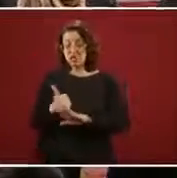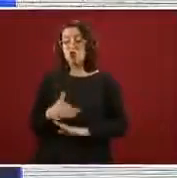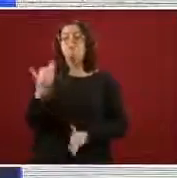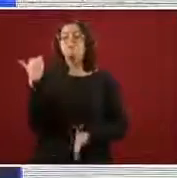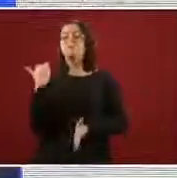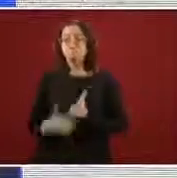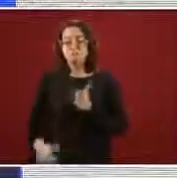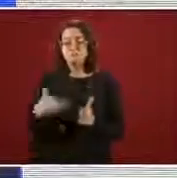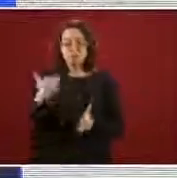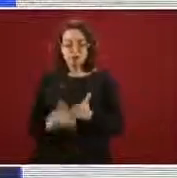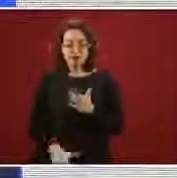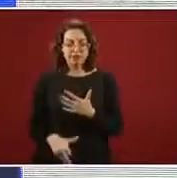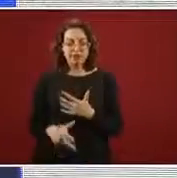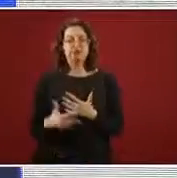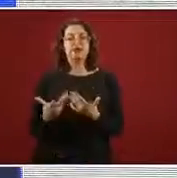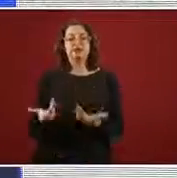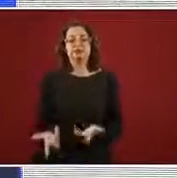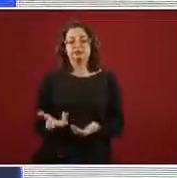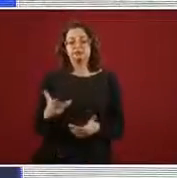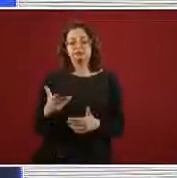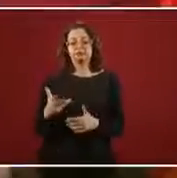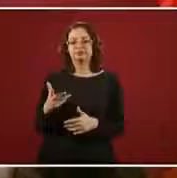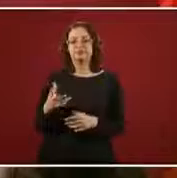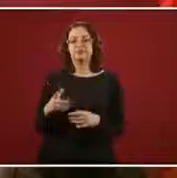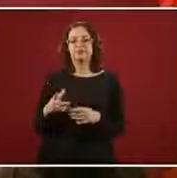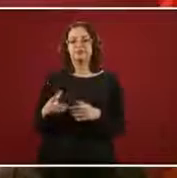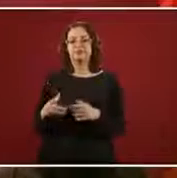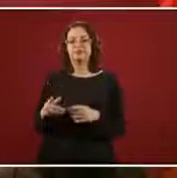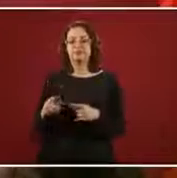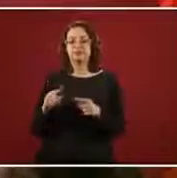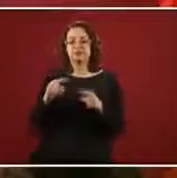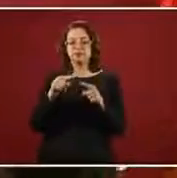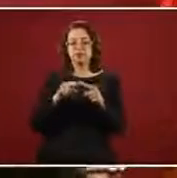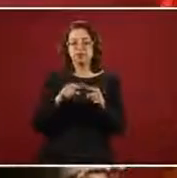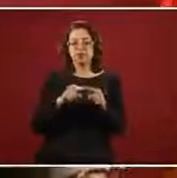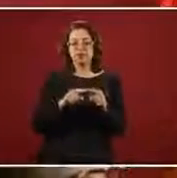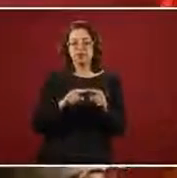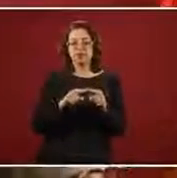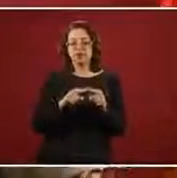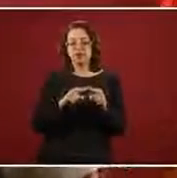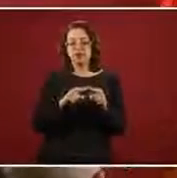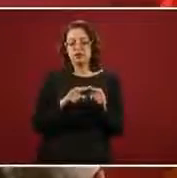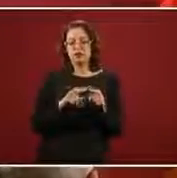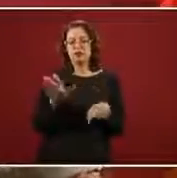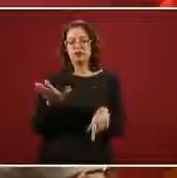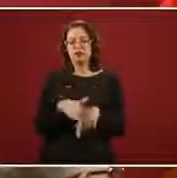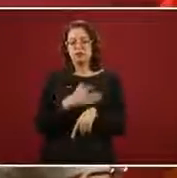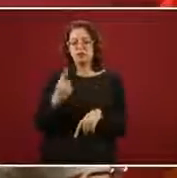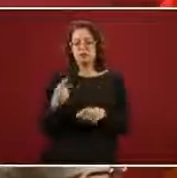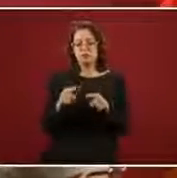salió la convocatoria para el primer tramo. Palenque Escárcega ya salió.